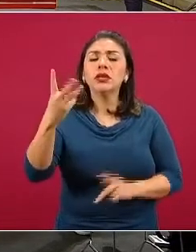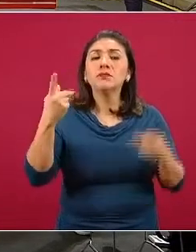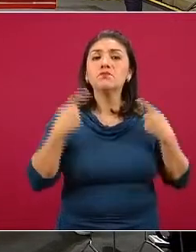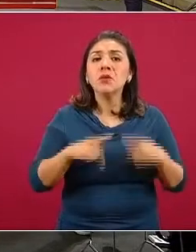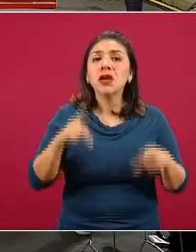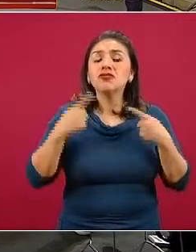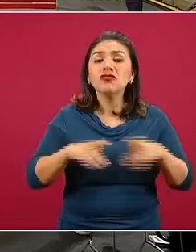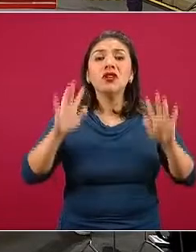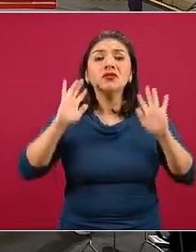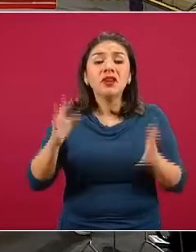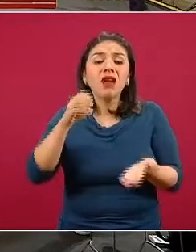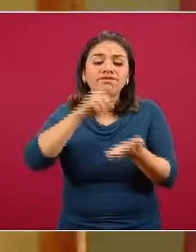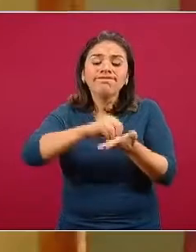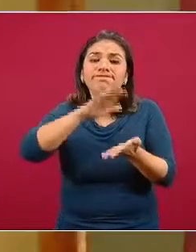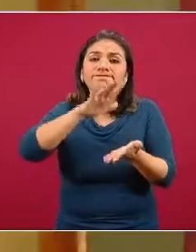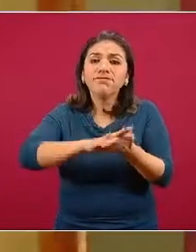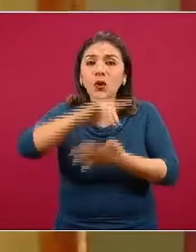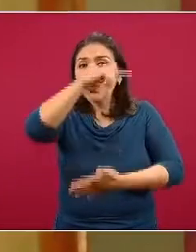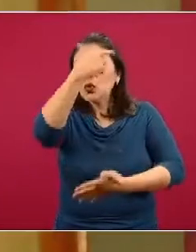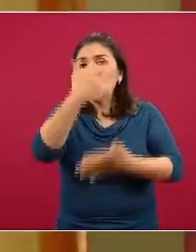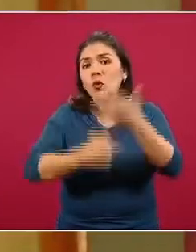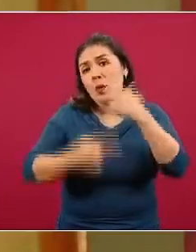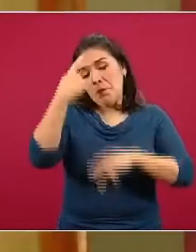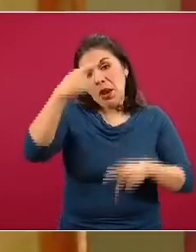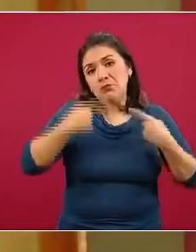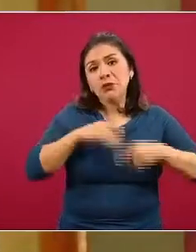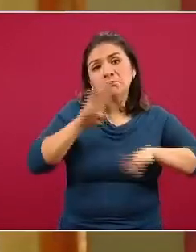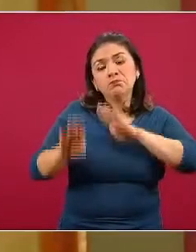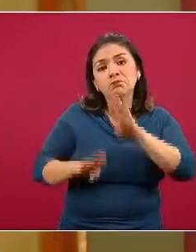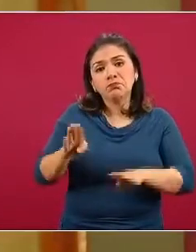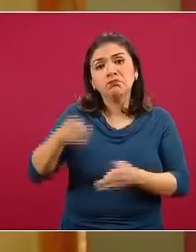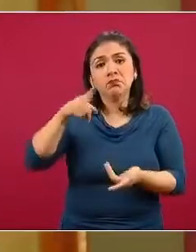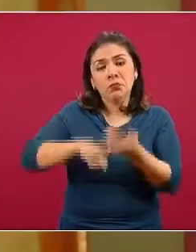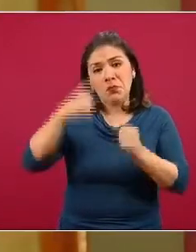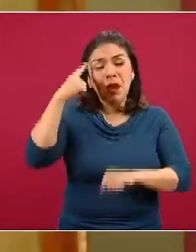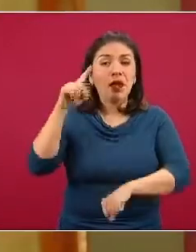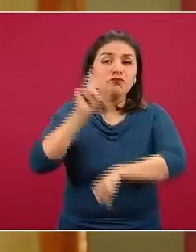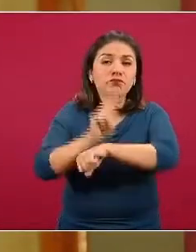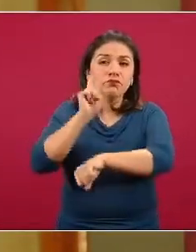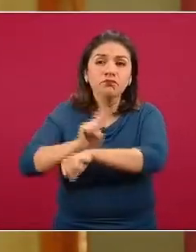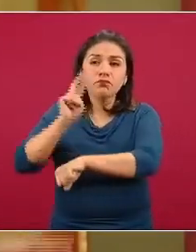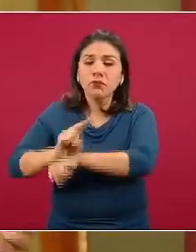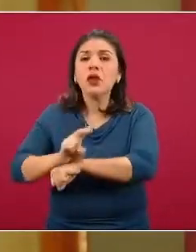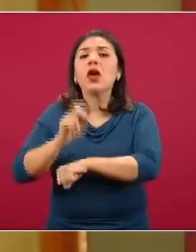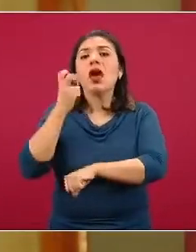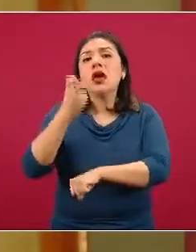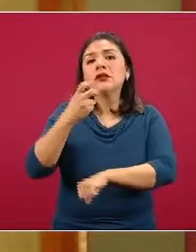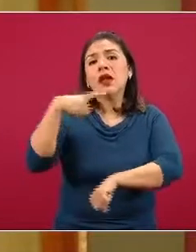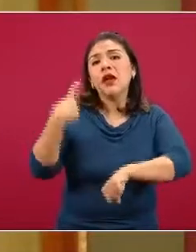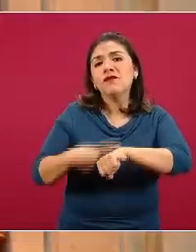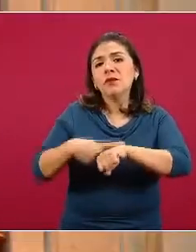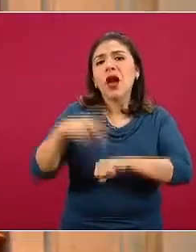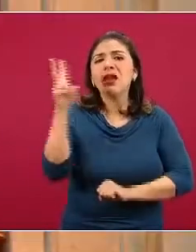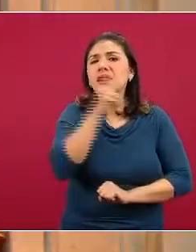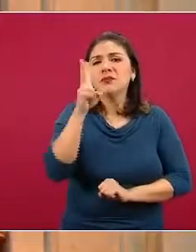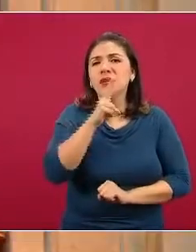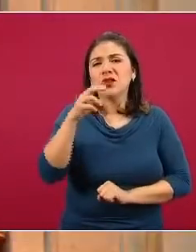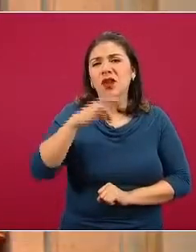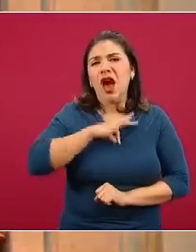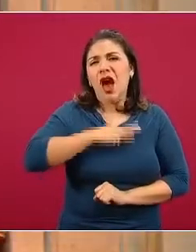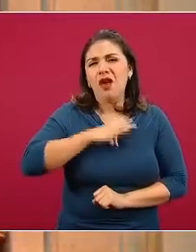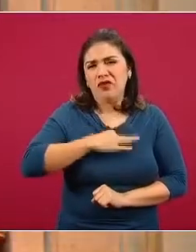100.823 las que están también registradas en el sistema informático de la vigilancia de las enfermedades